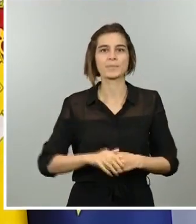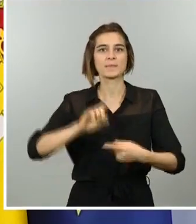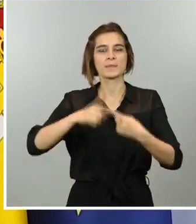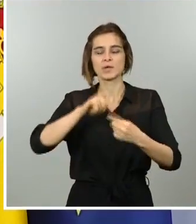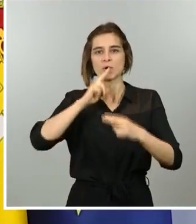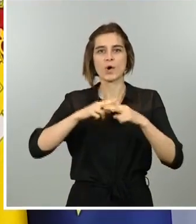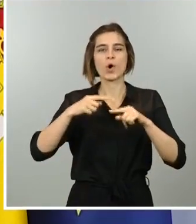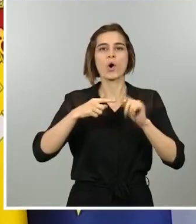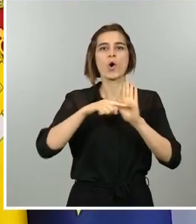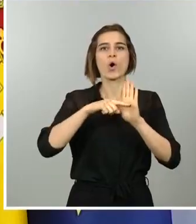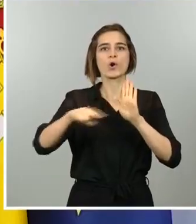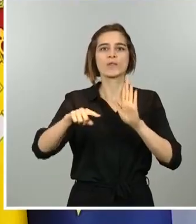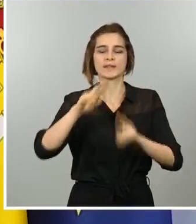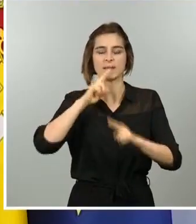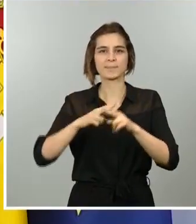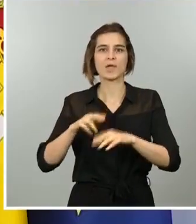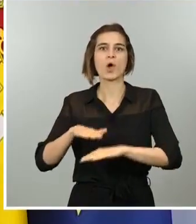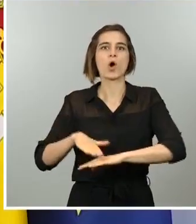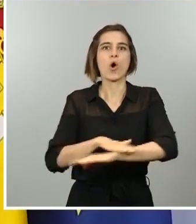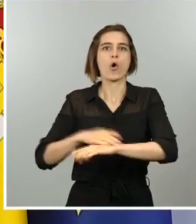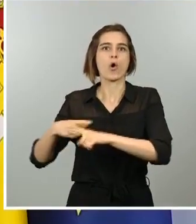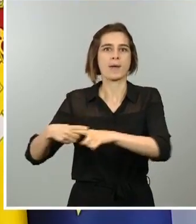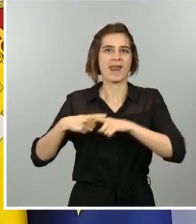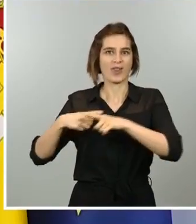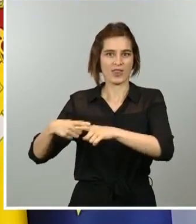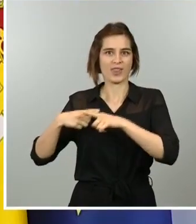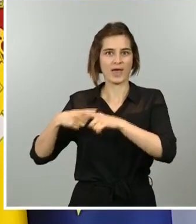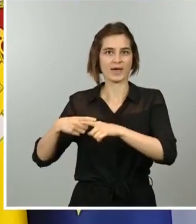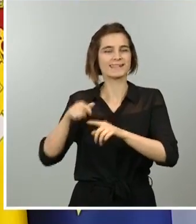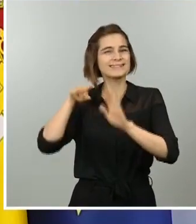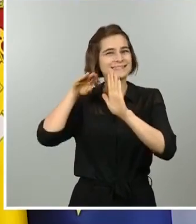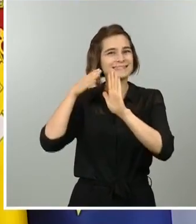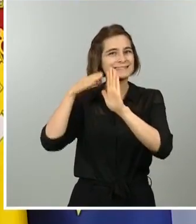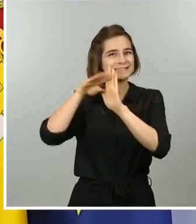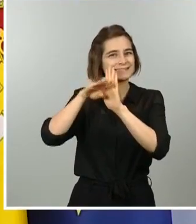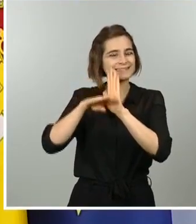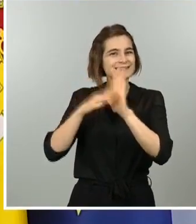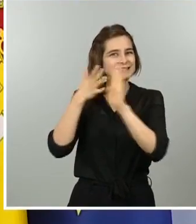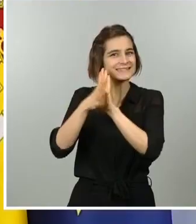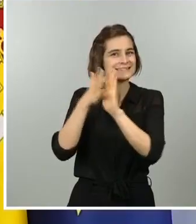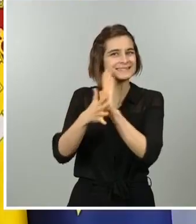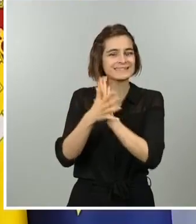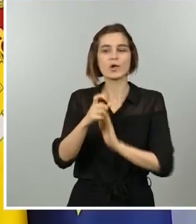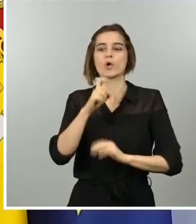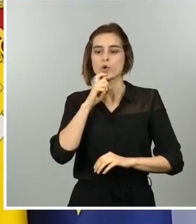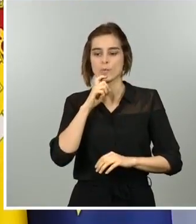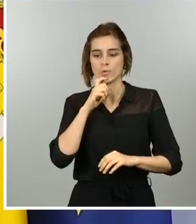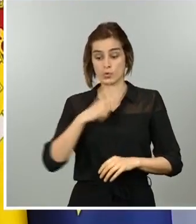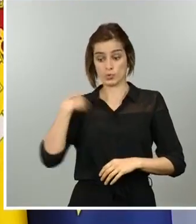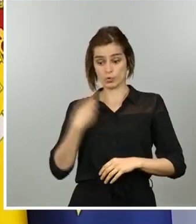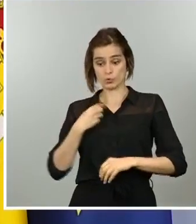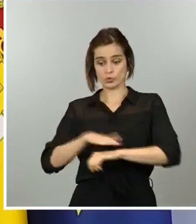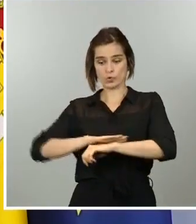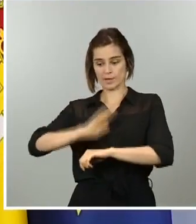de cogobernanza que especifica el procedimiento que vamos a seguir para, juntamente con las comunidades autónomas, ir